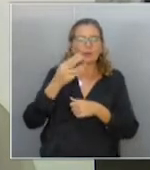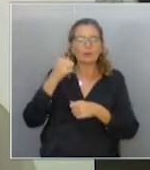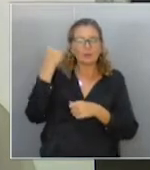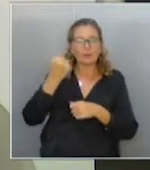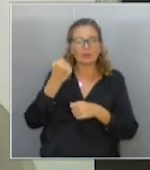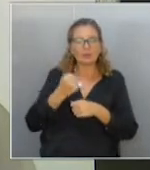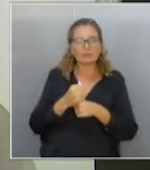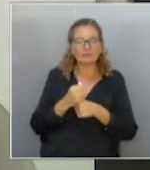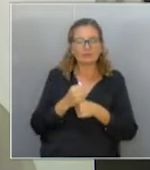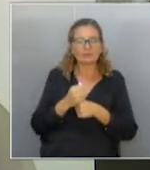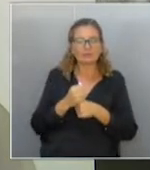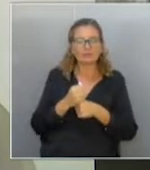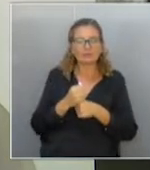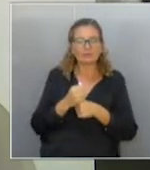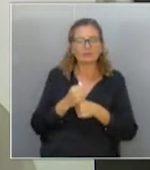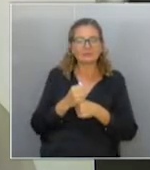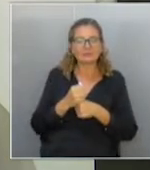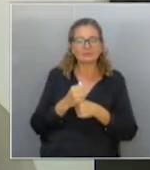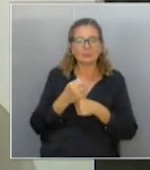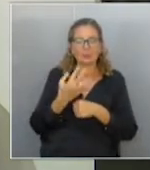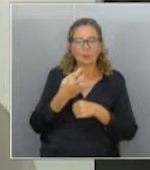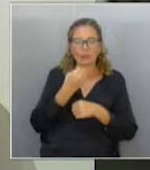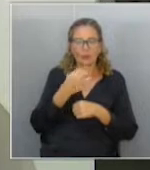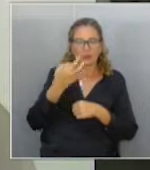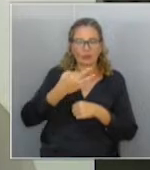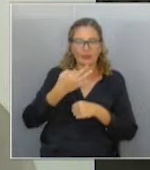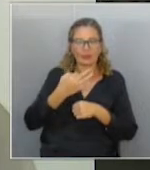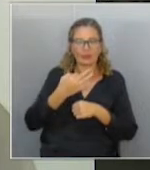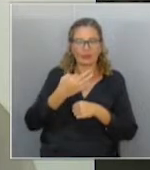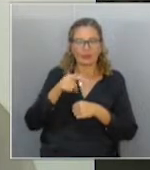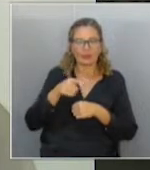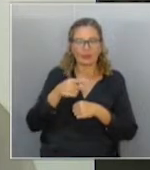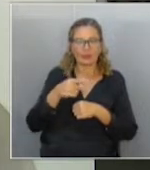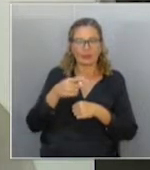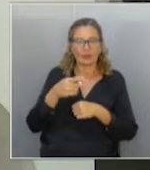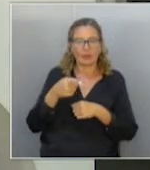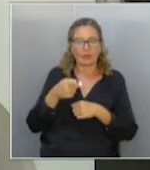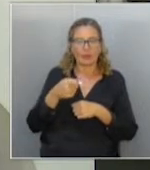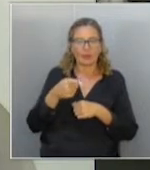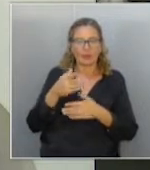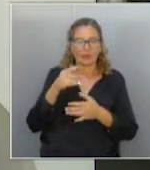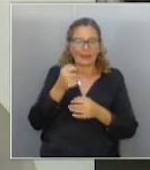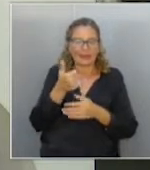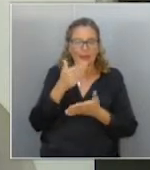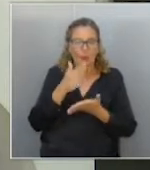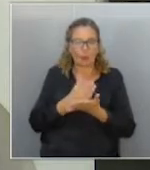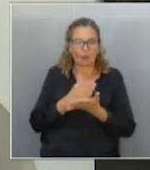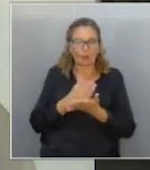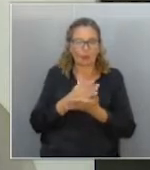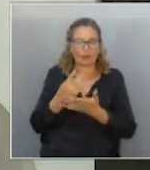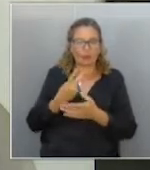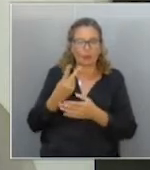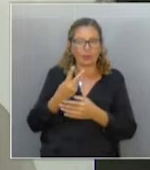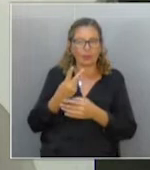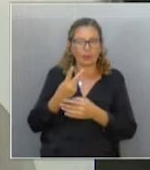importante. Bueno. Bueno, en realidad, o sea, nosotras con Jassi nos presentamos medio ahí sobre lo último. Trabajamos ambas en cuidados y